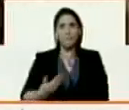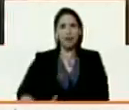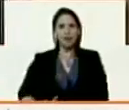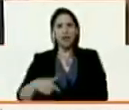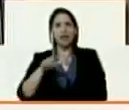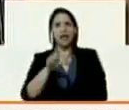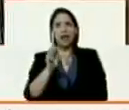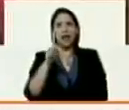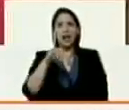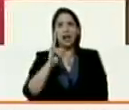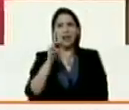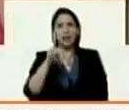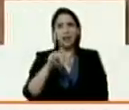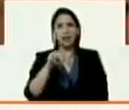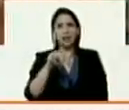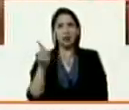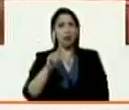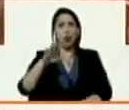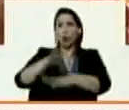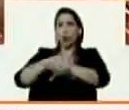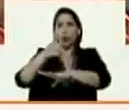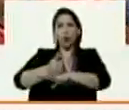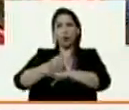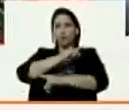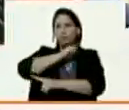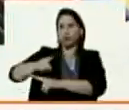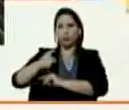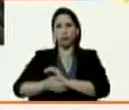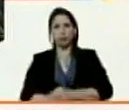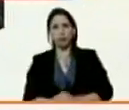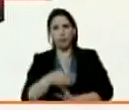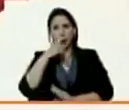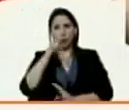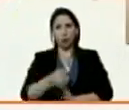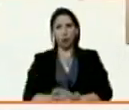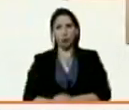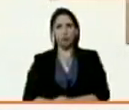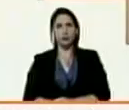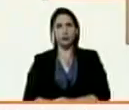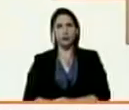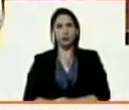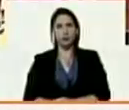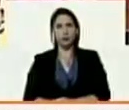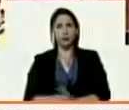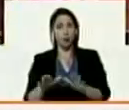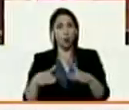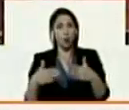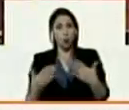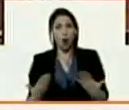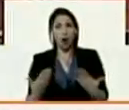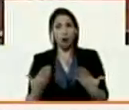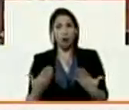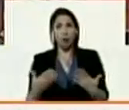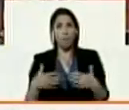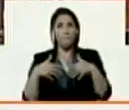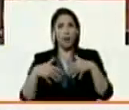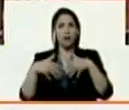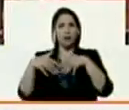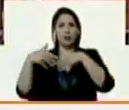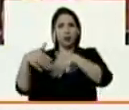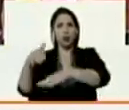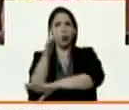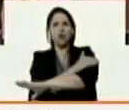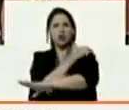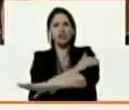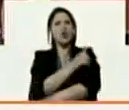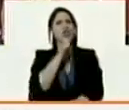Moreno. No le echen la culpa a Nicolás. Aquí en Venezuela, cuando había manifestaciones de la derecha,